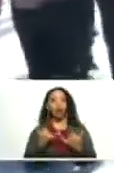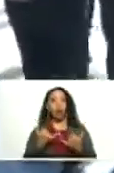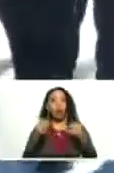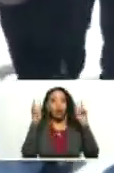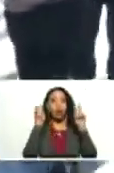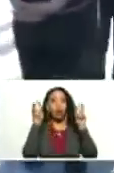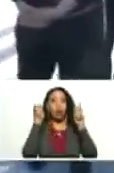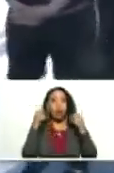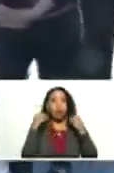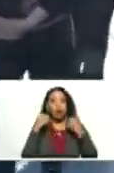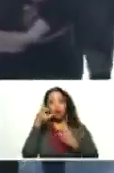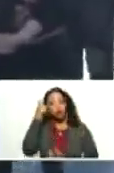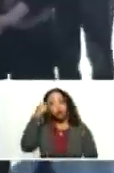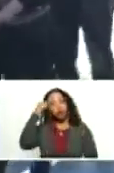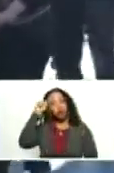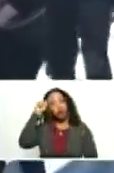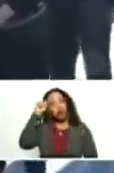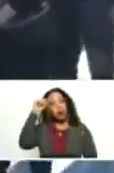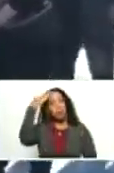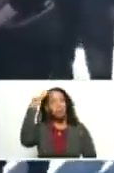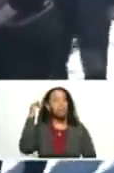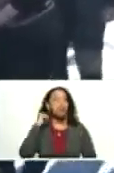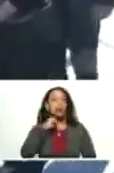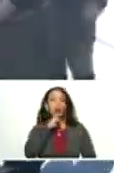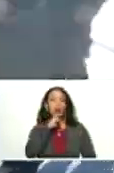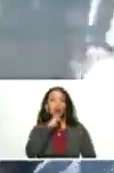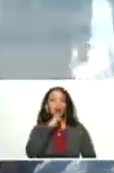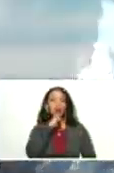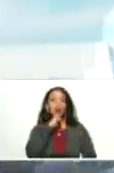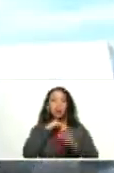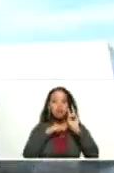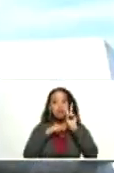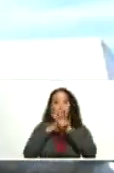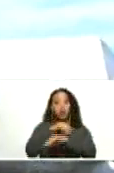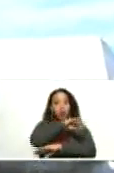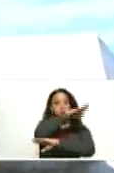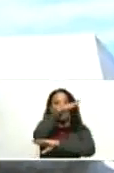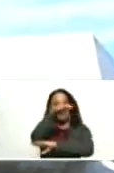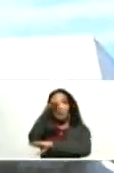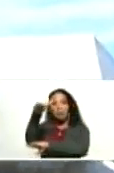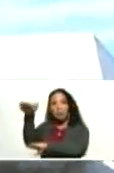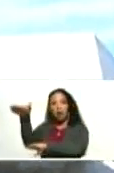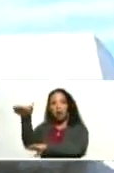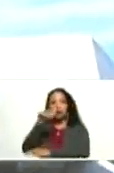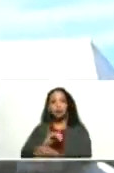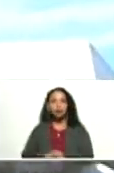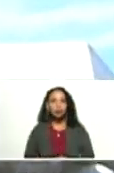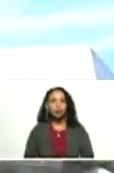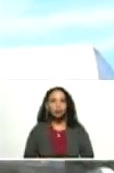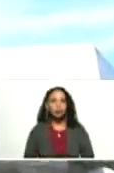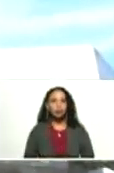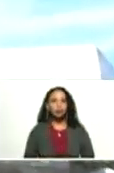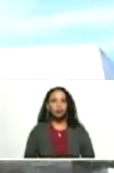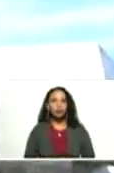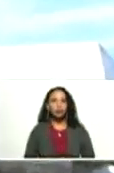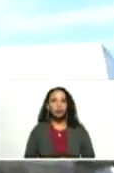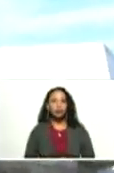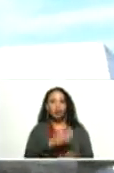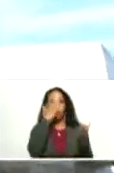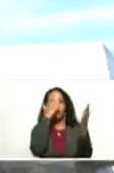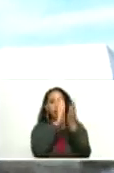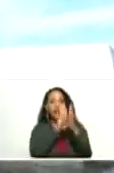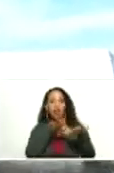para homenajear a Miranda, viendo a los mares, a lontananza, frente